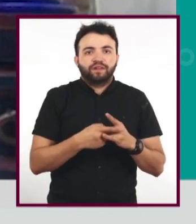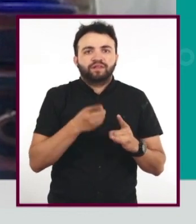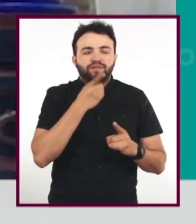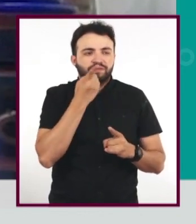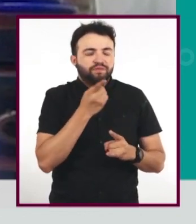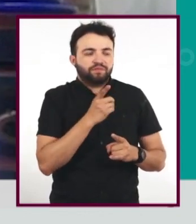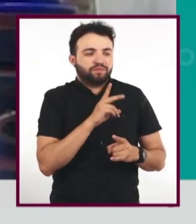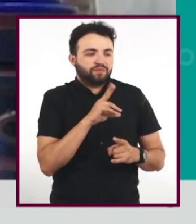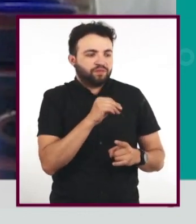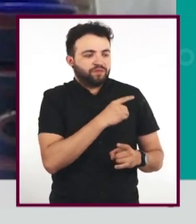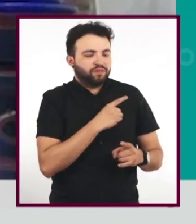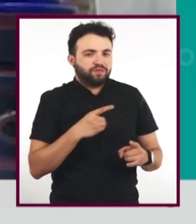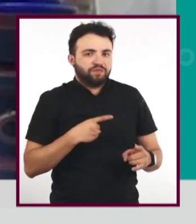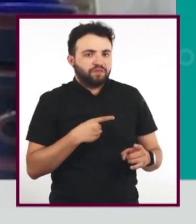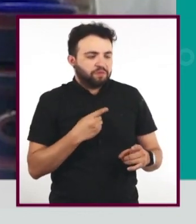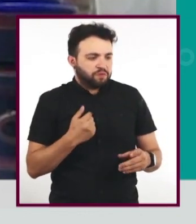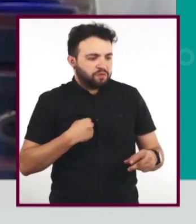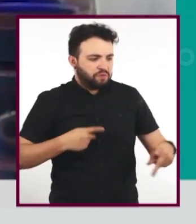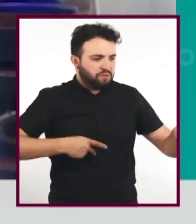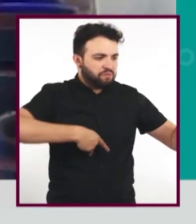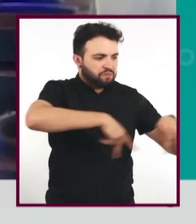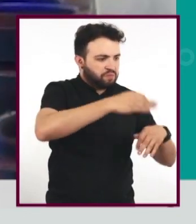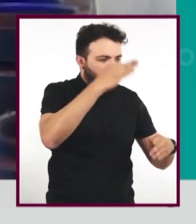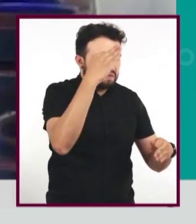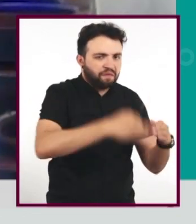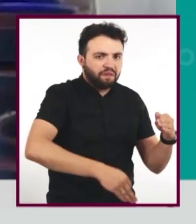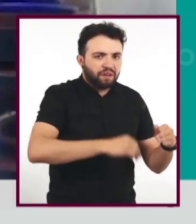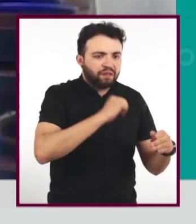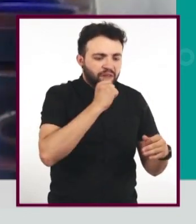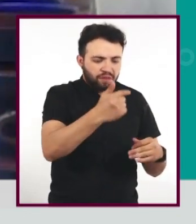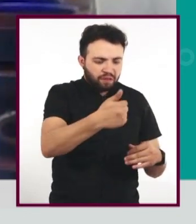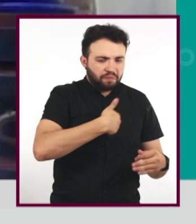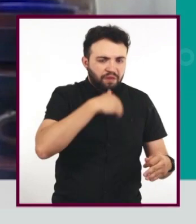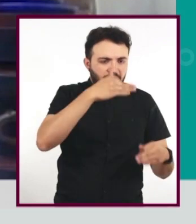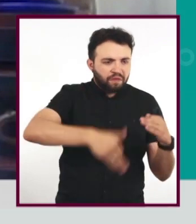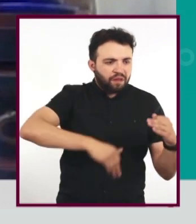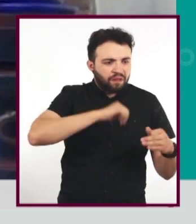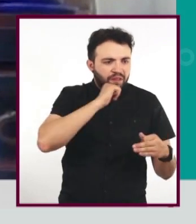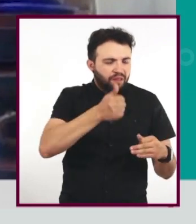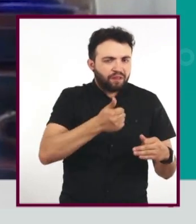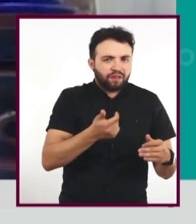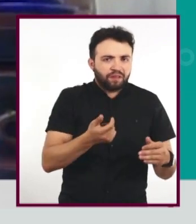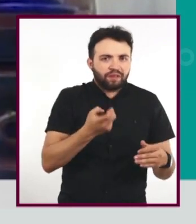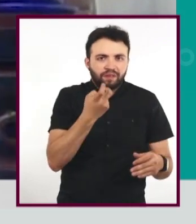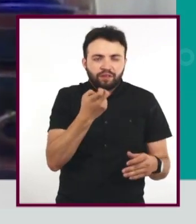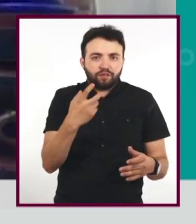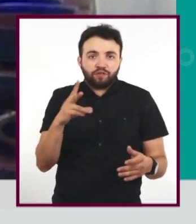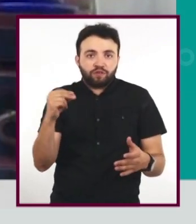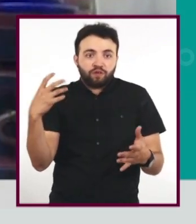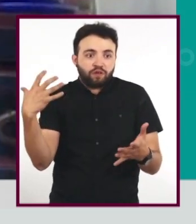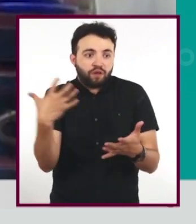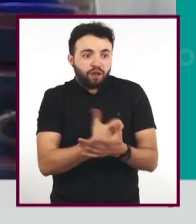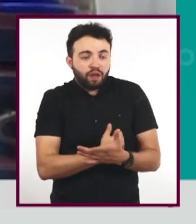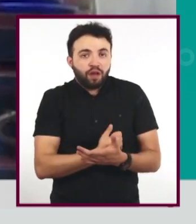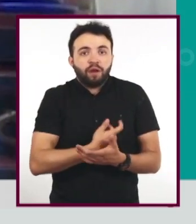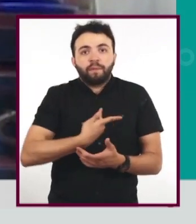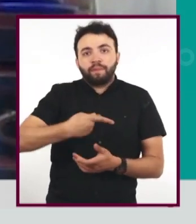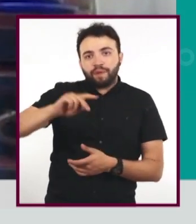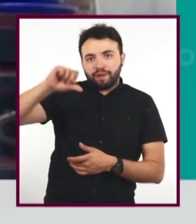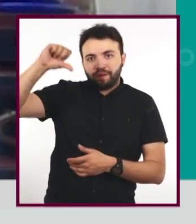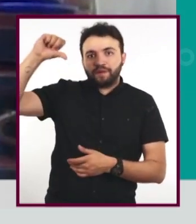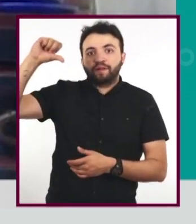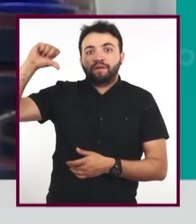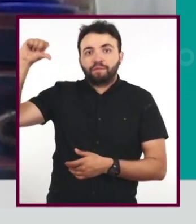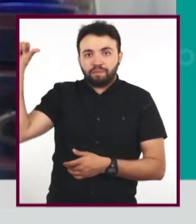pareció ético lo que estaba ocurriendo. Entonces, pues no ganó, pero este es un ejemplo de perder ganando, que se me ocurre